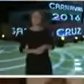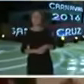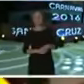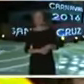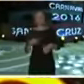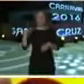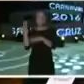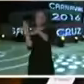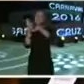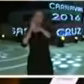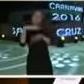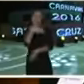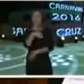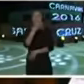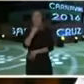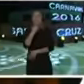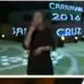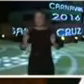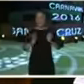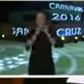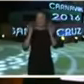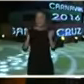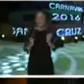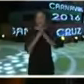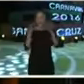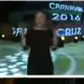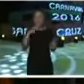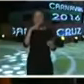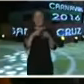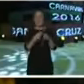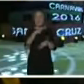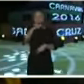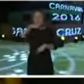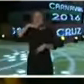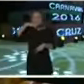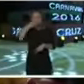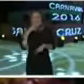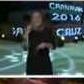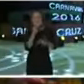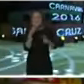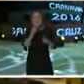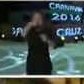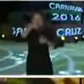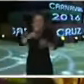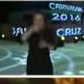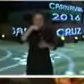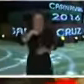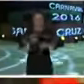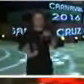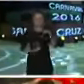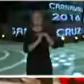Representando a la isla bonita La Palma, Drag no me cabe un bien me sabe. Con elegante